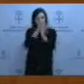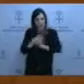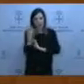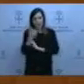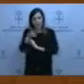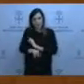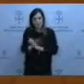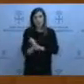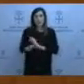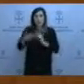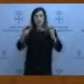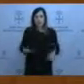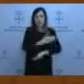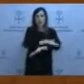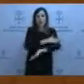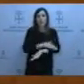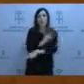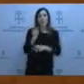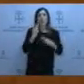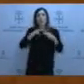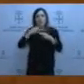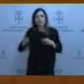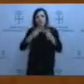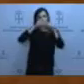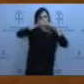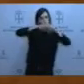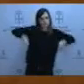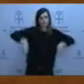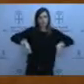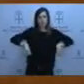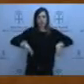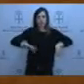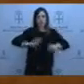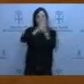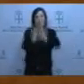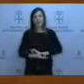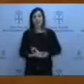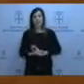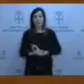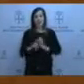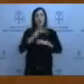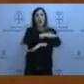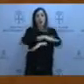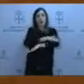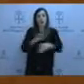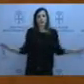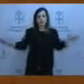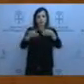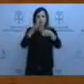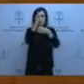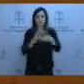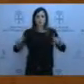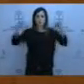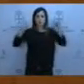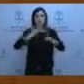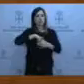con separación de poderes respecto al Parlamento a un gobierno cameral, con el que, lógicamente, no vamos a estar de acuerdo. Ni